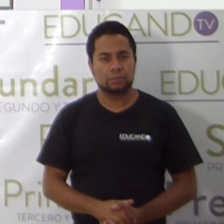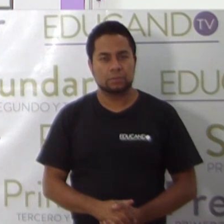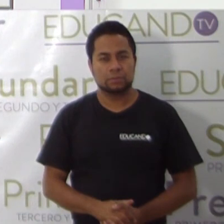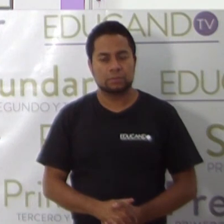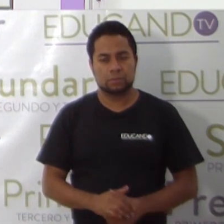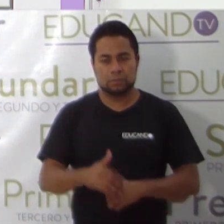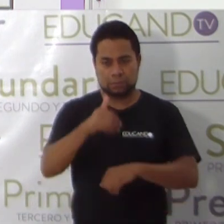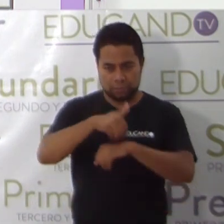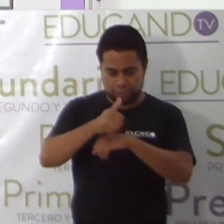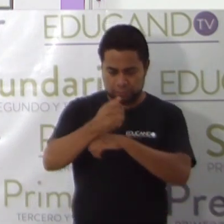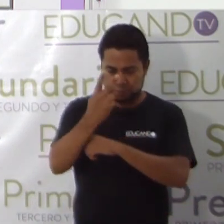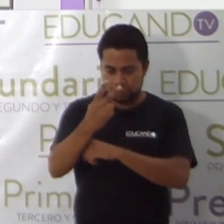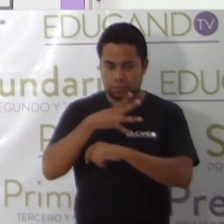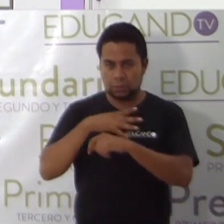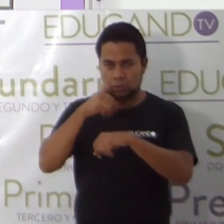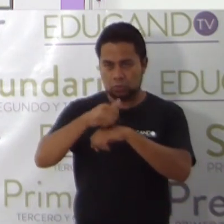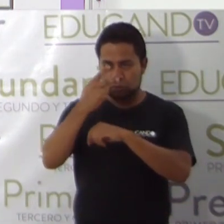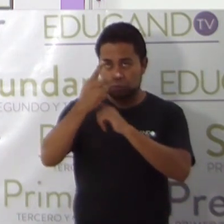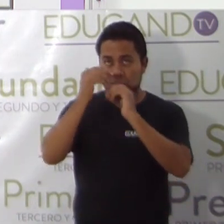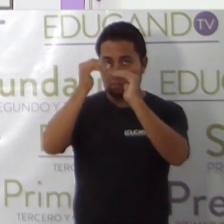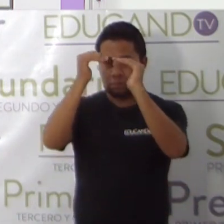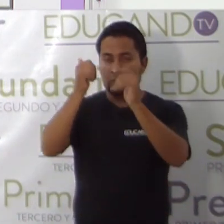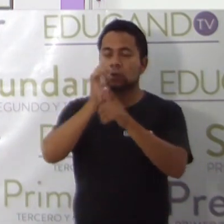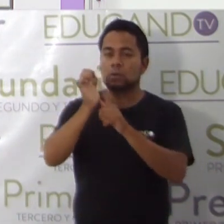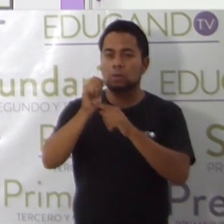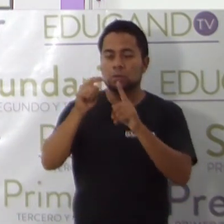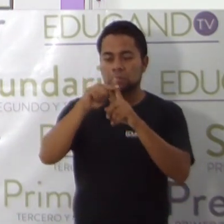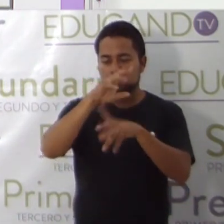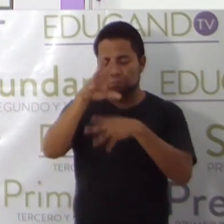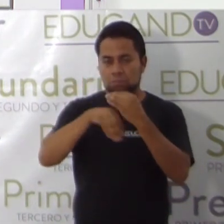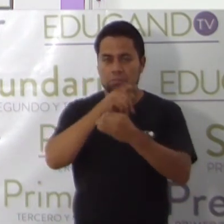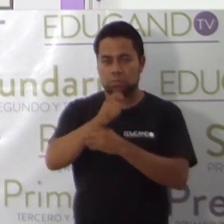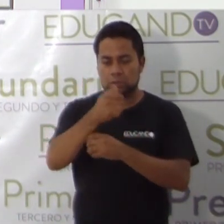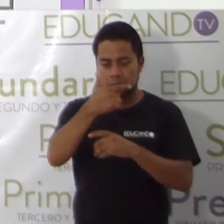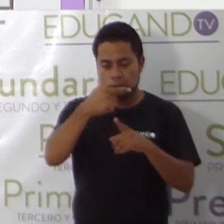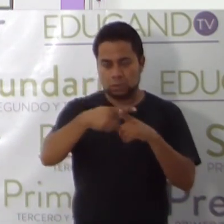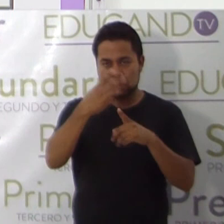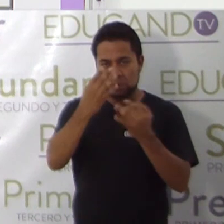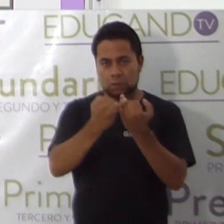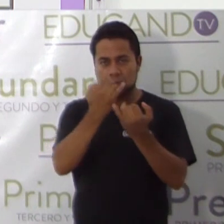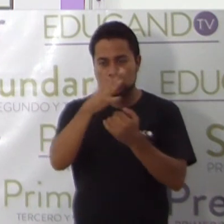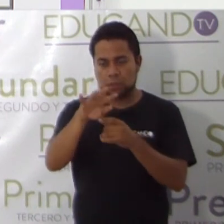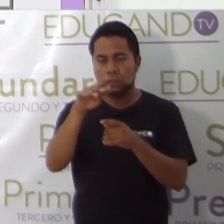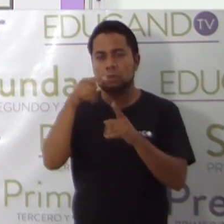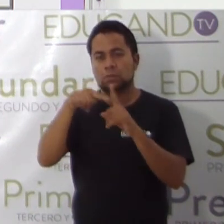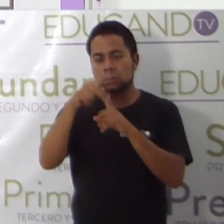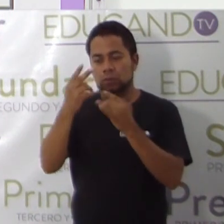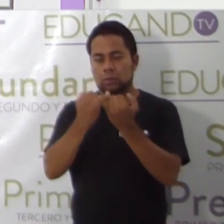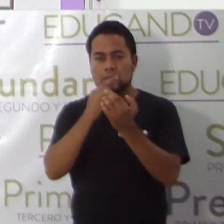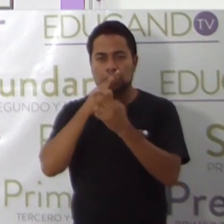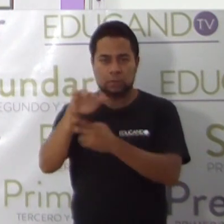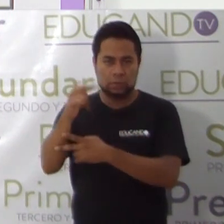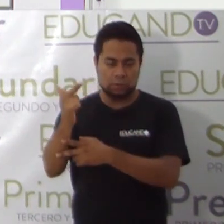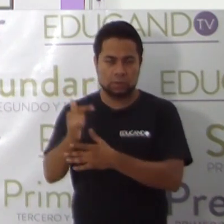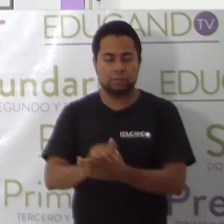El 2 tiene dos datos arriba, entonces vamos a sumarlo. 7 más 3, 10 más 2, 12.